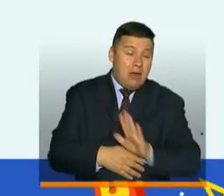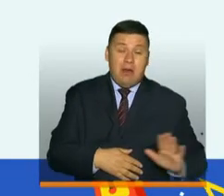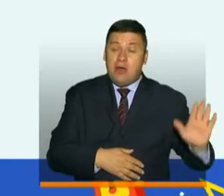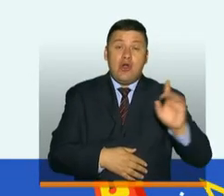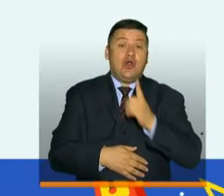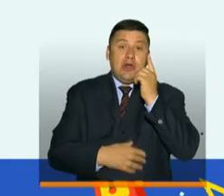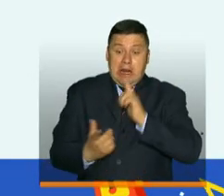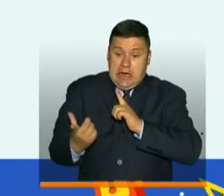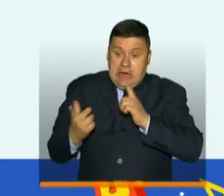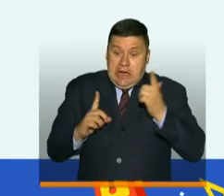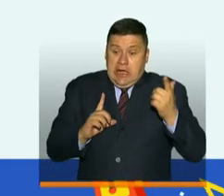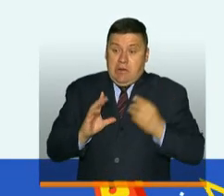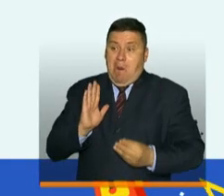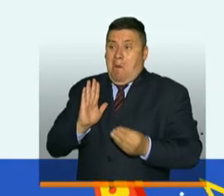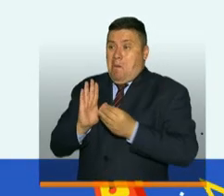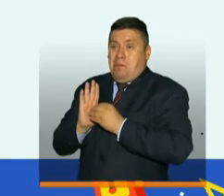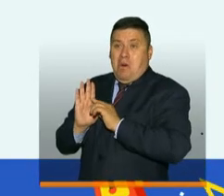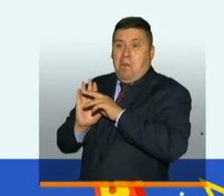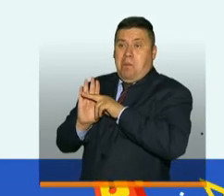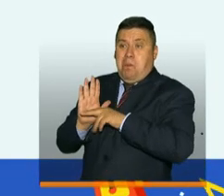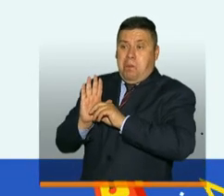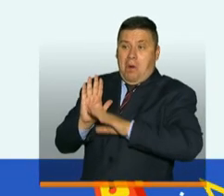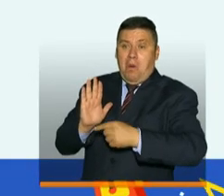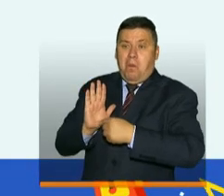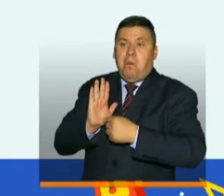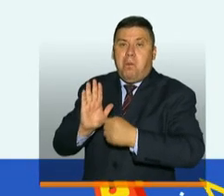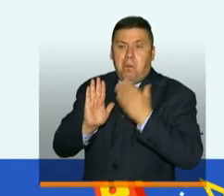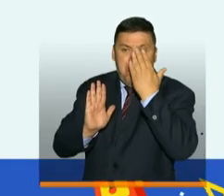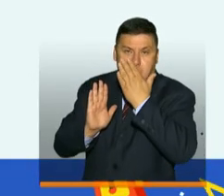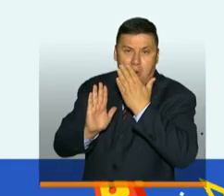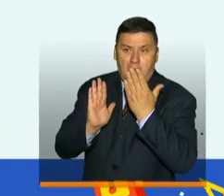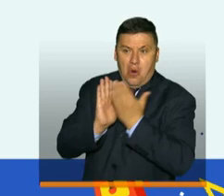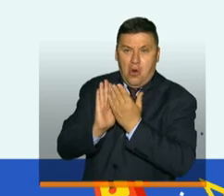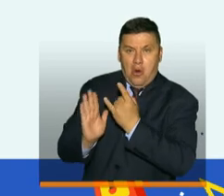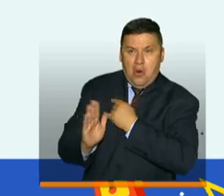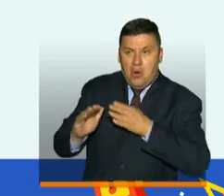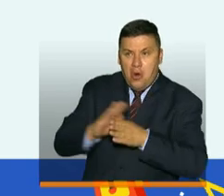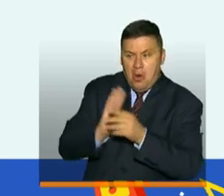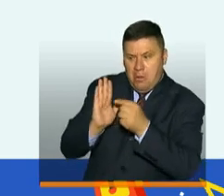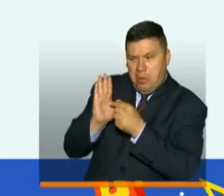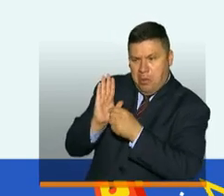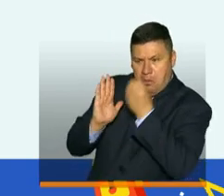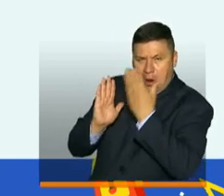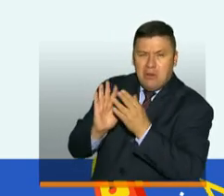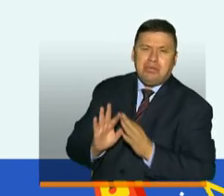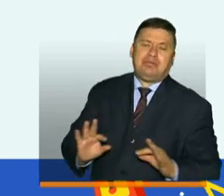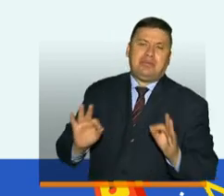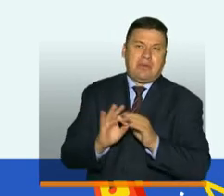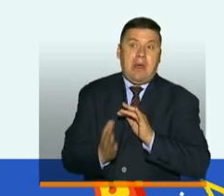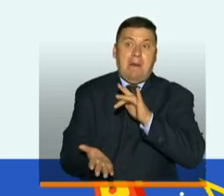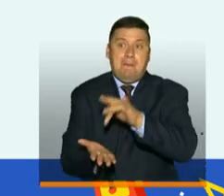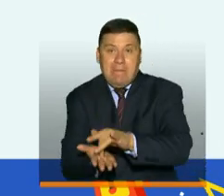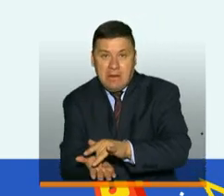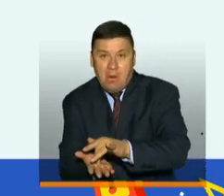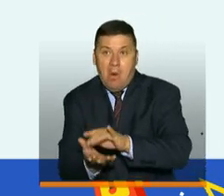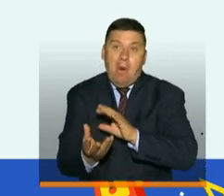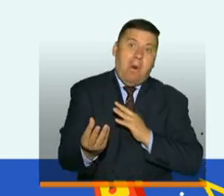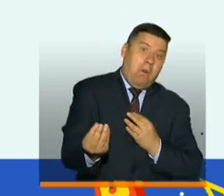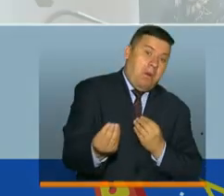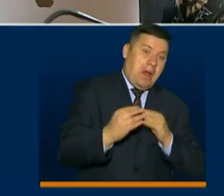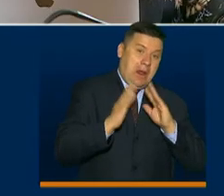que tienen listos los protocolos, sino el modelo, presidente, para que académicamente puedan hacer una combinación entre presencialidad y